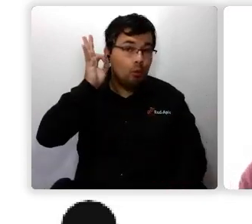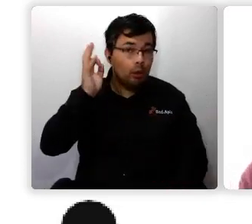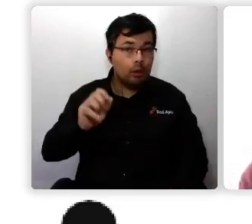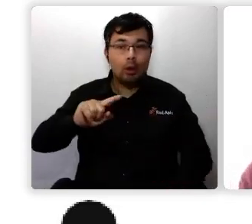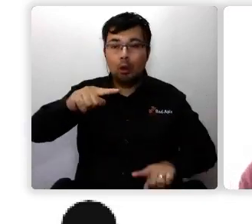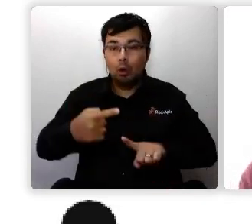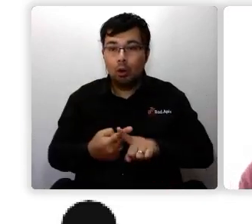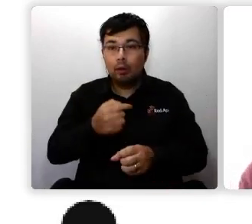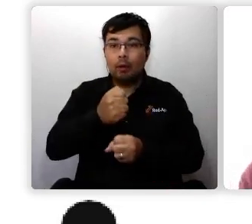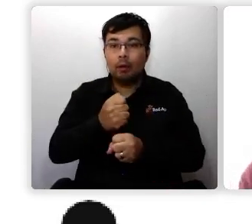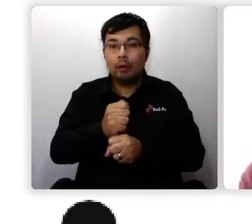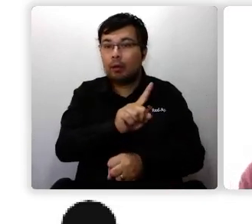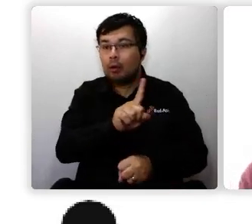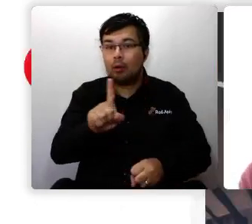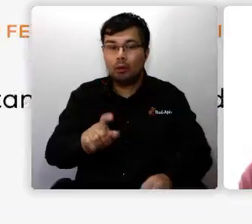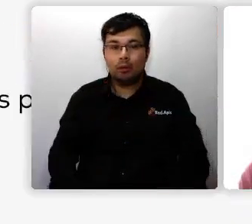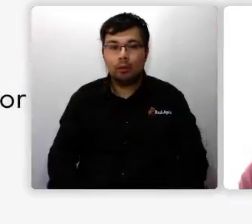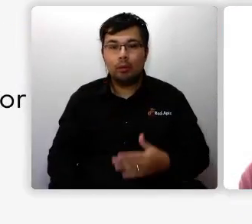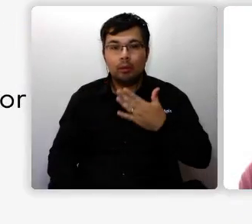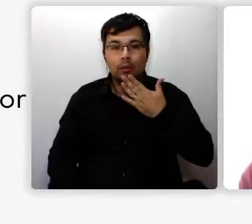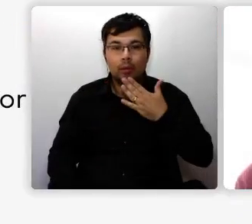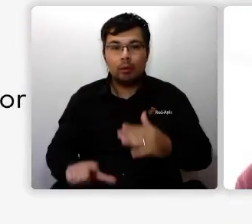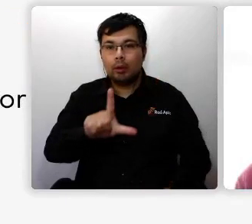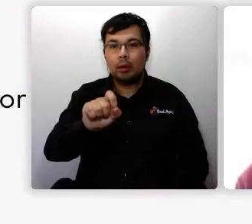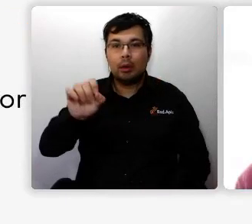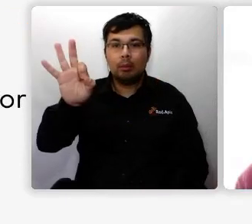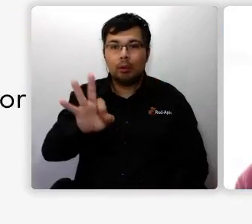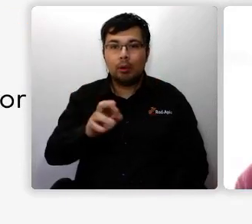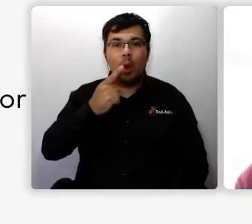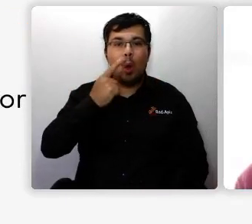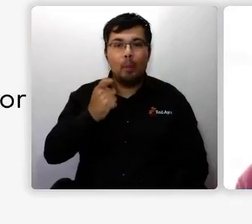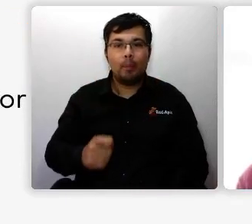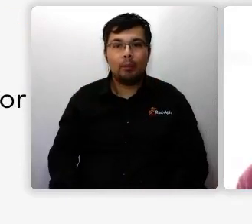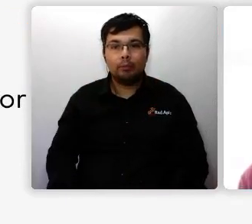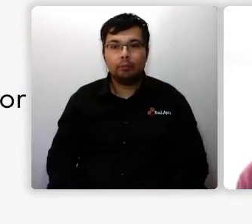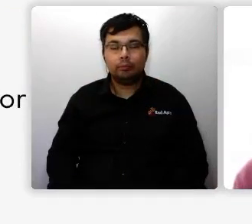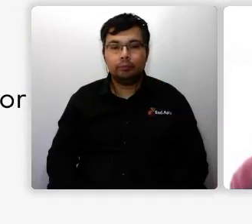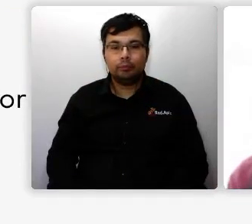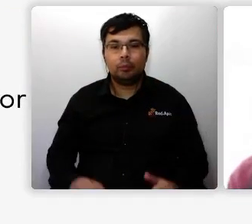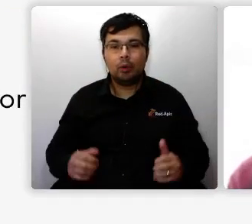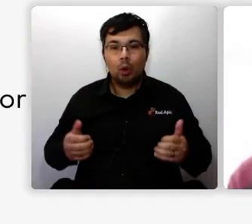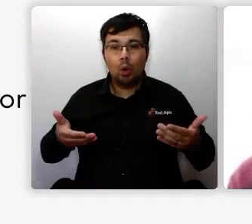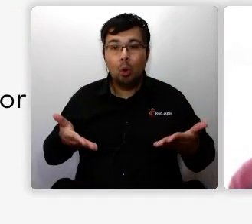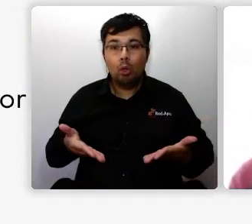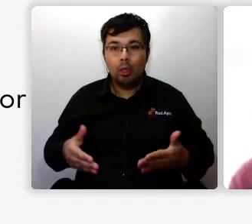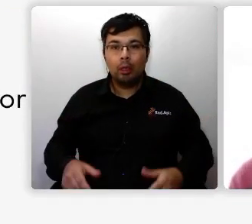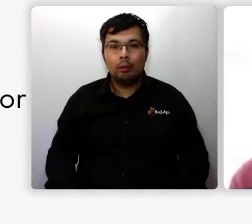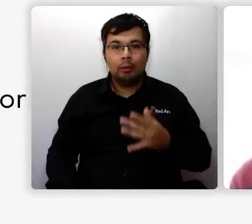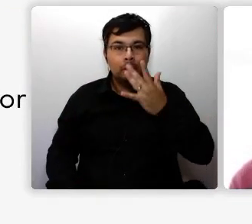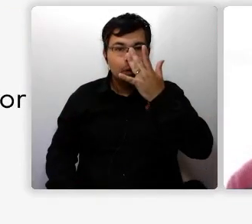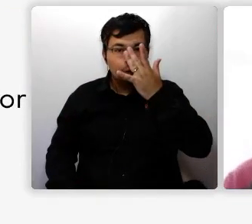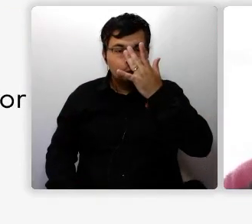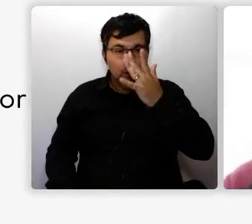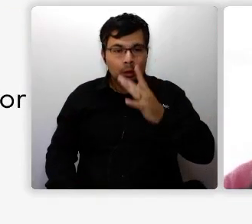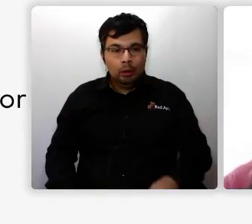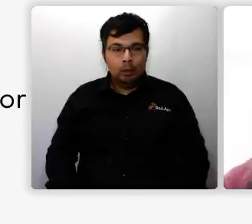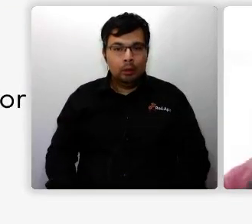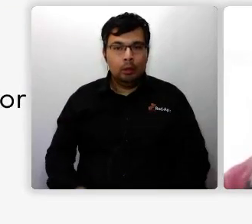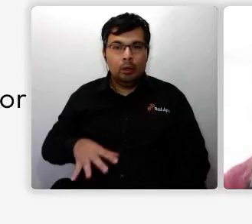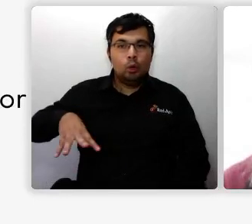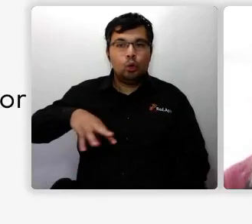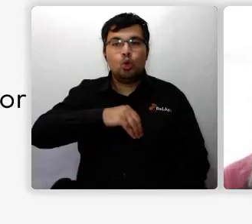en el caso de los hombres. Entonces, Hoy día, sin embargo, a pesar de eso, nosotros como